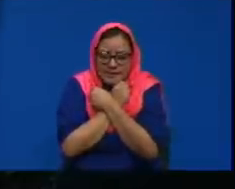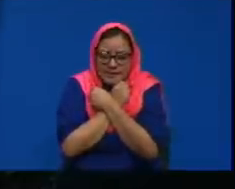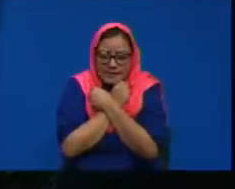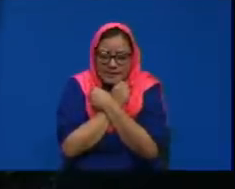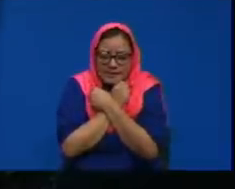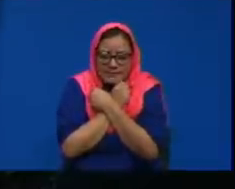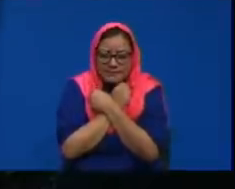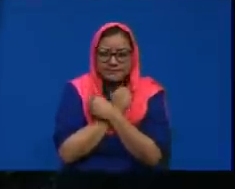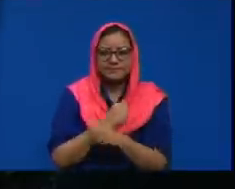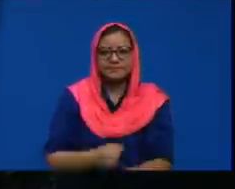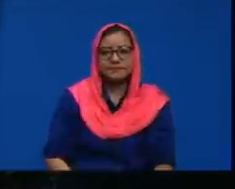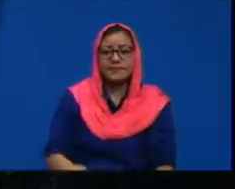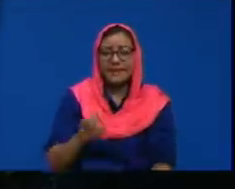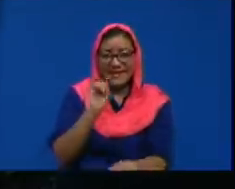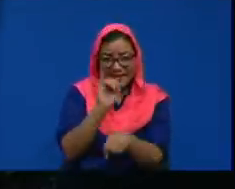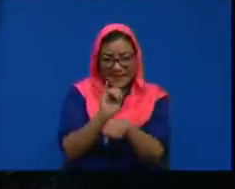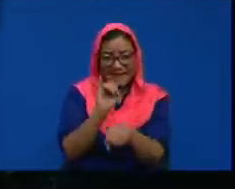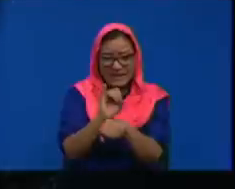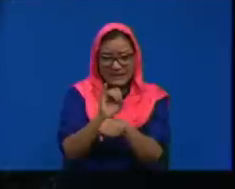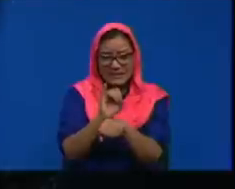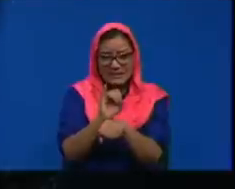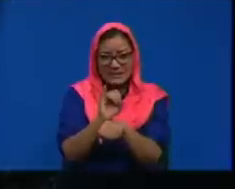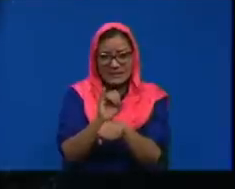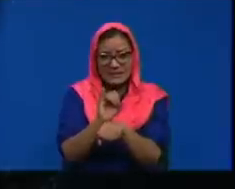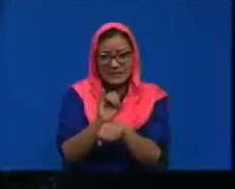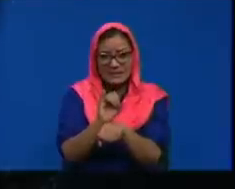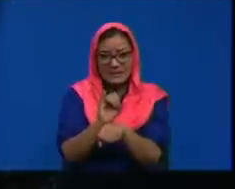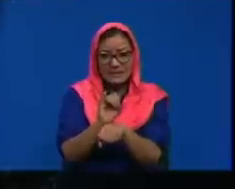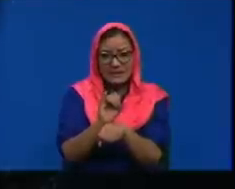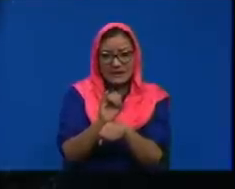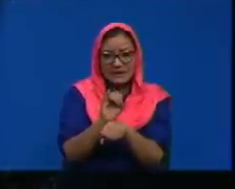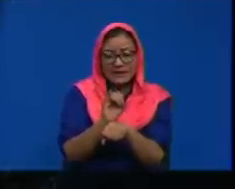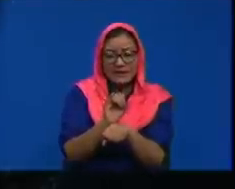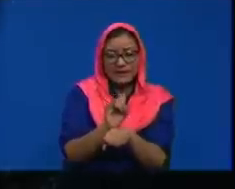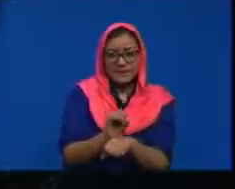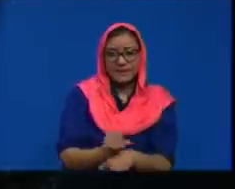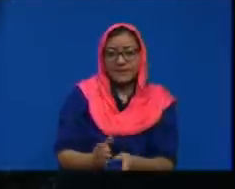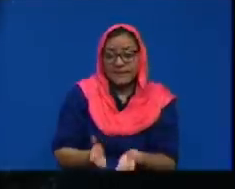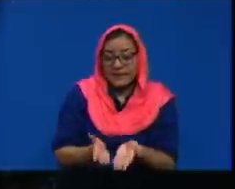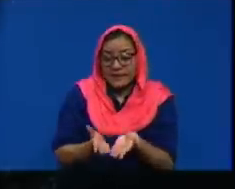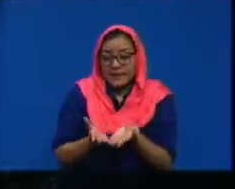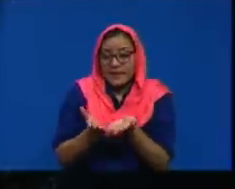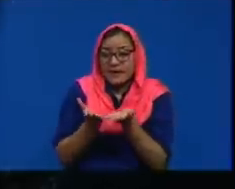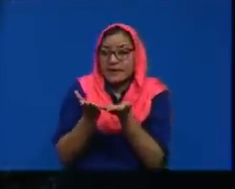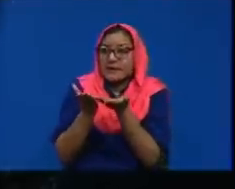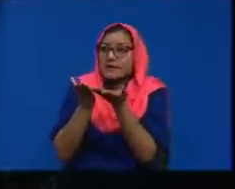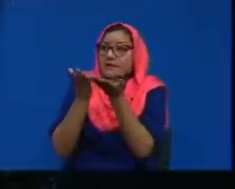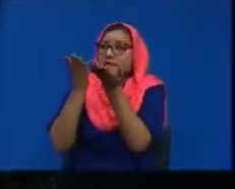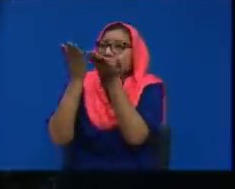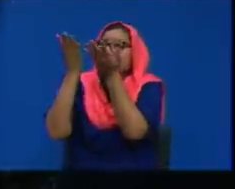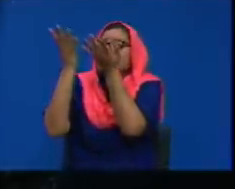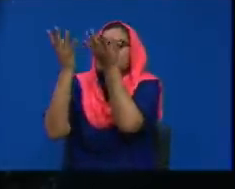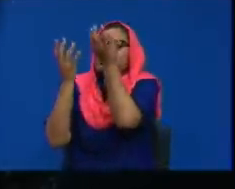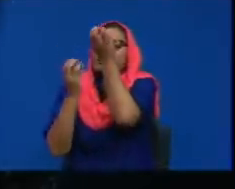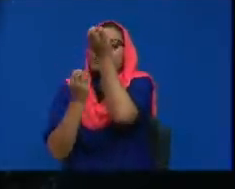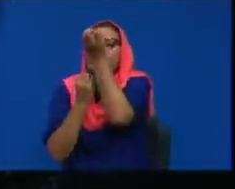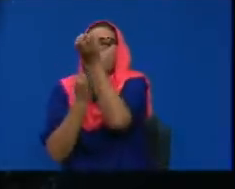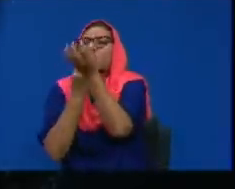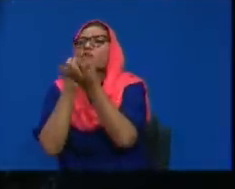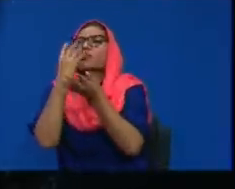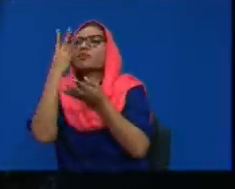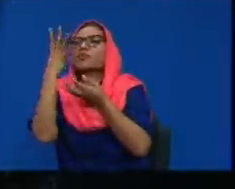paloma mía, ha subido un canto de